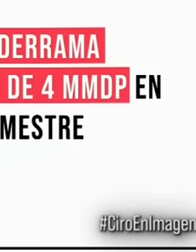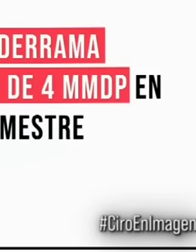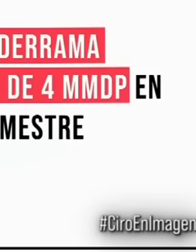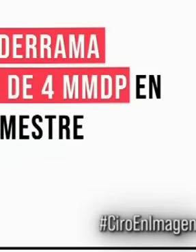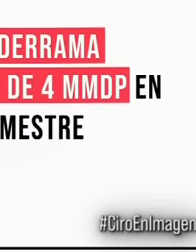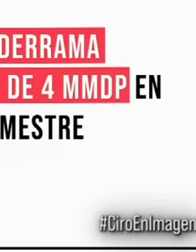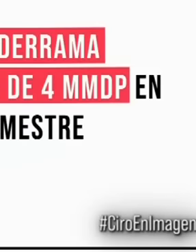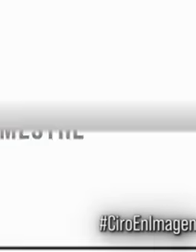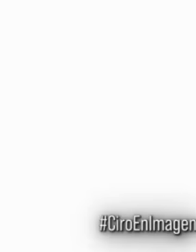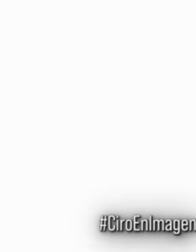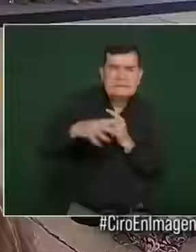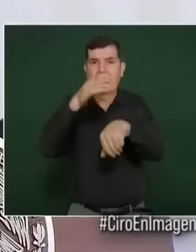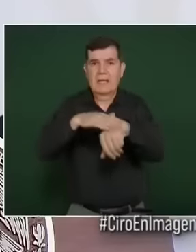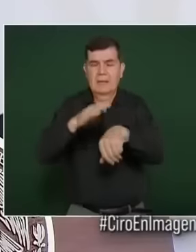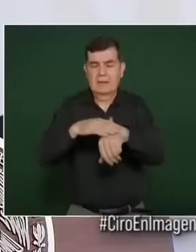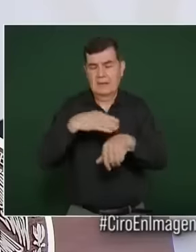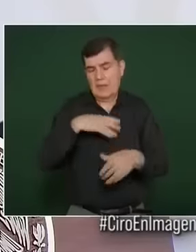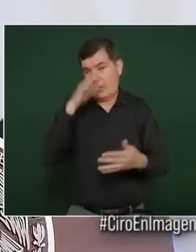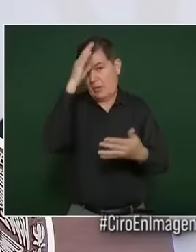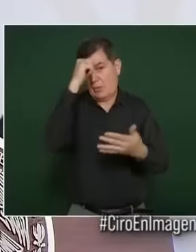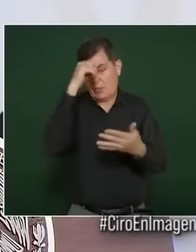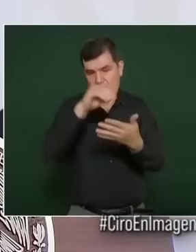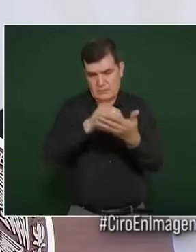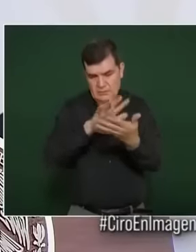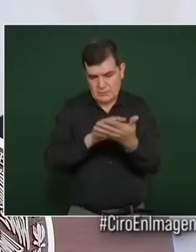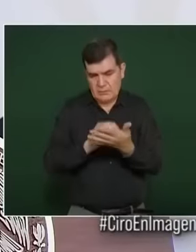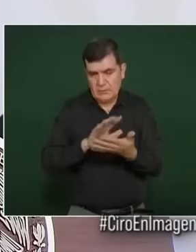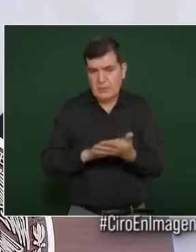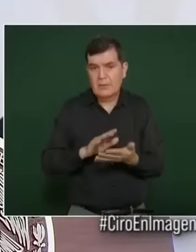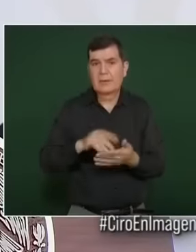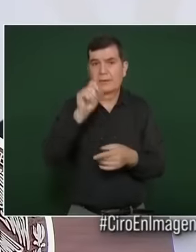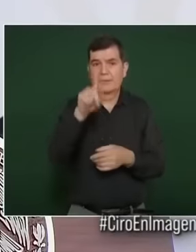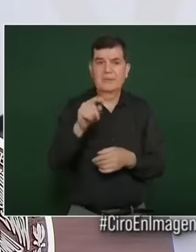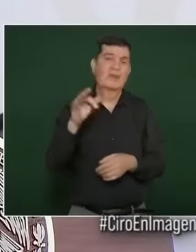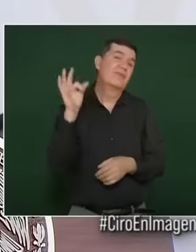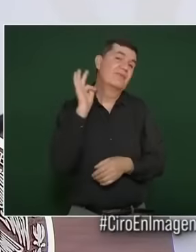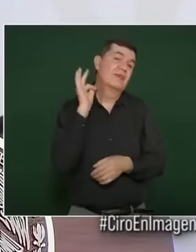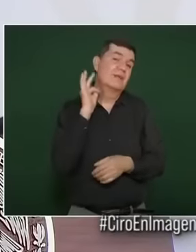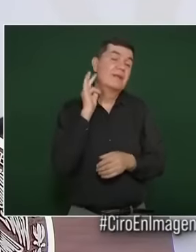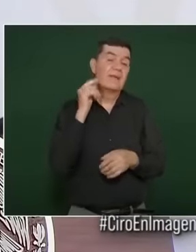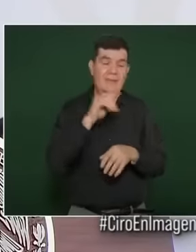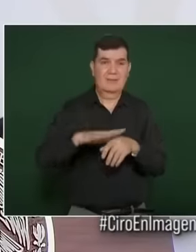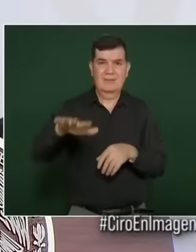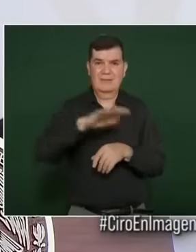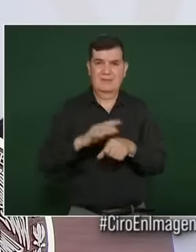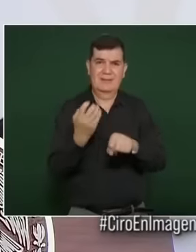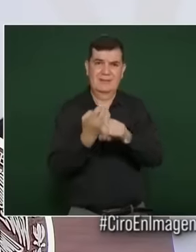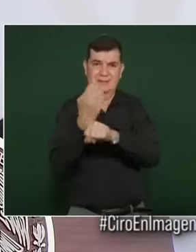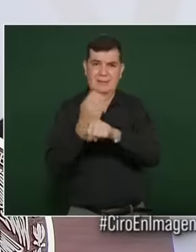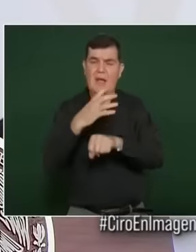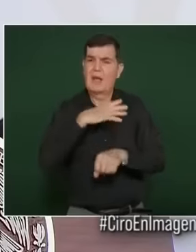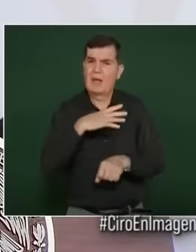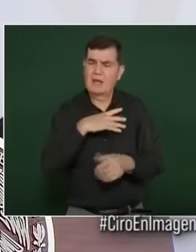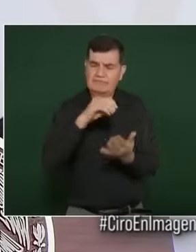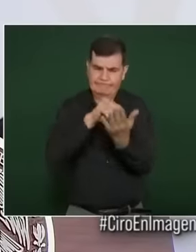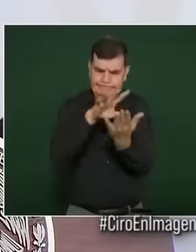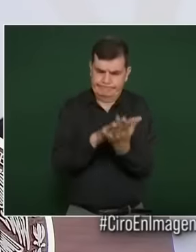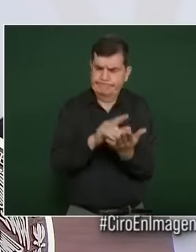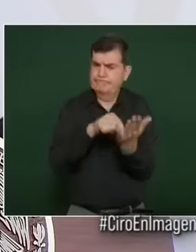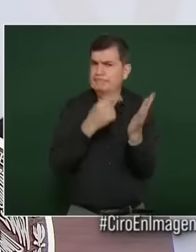desaparecidas. De acuerdo con los datos presentados por la Fiscalía General del Estado, tenemos el